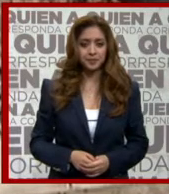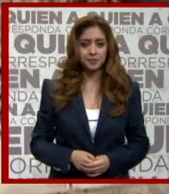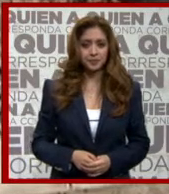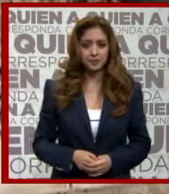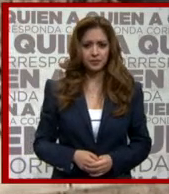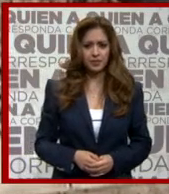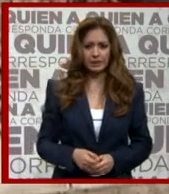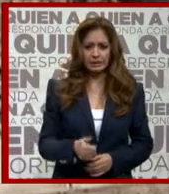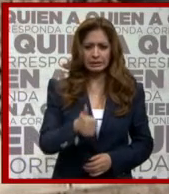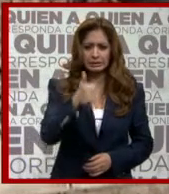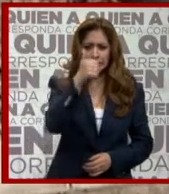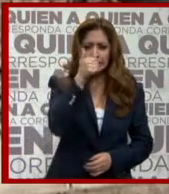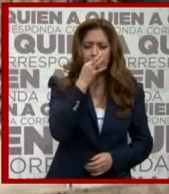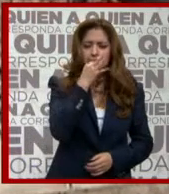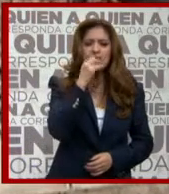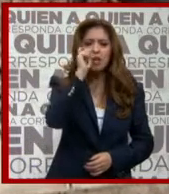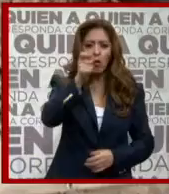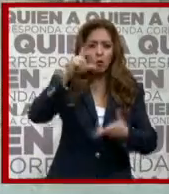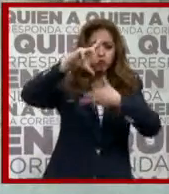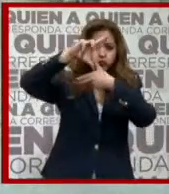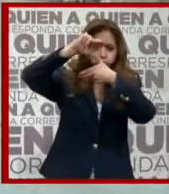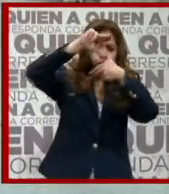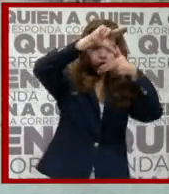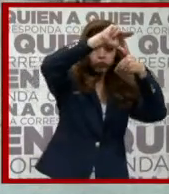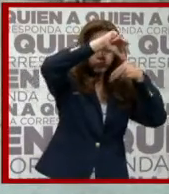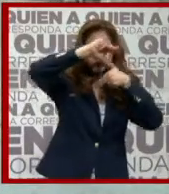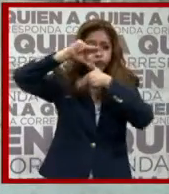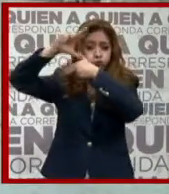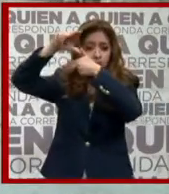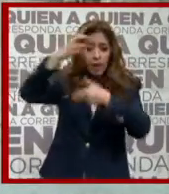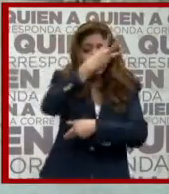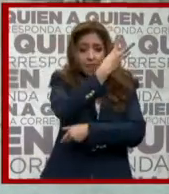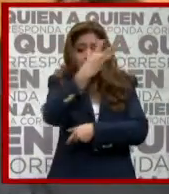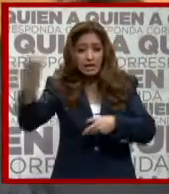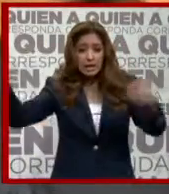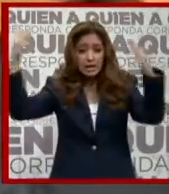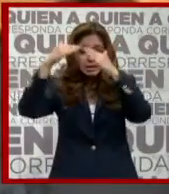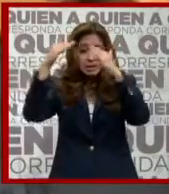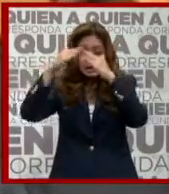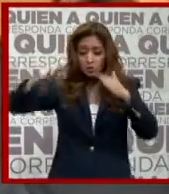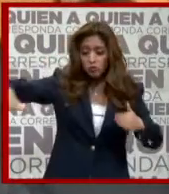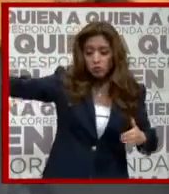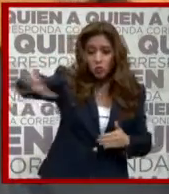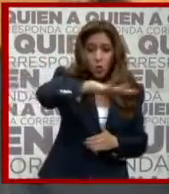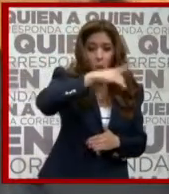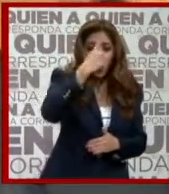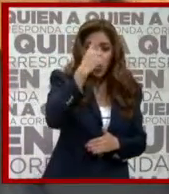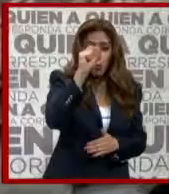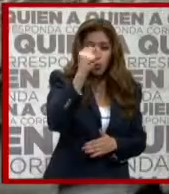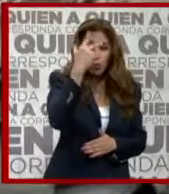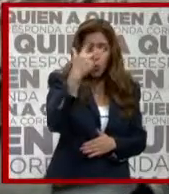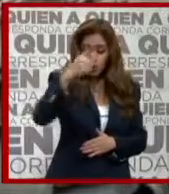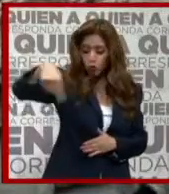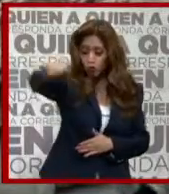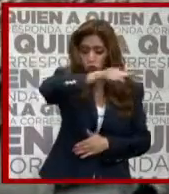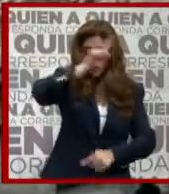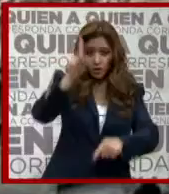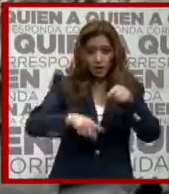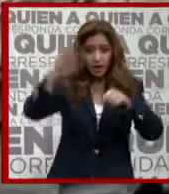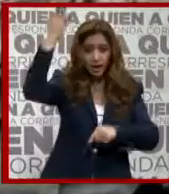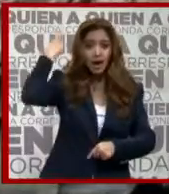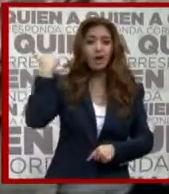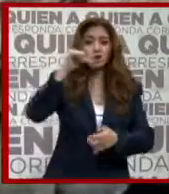6 segundos bastaron para que un tornado destruyera 300 casas en un radio de 1.8 kilómetros. Fue en Ciudad